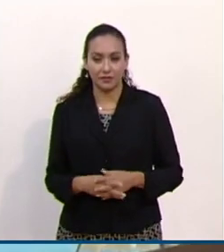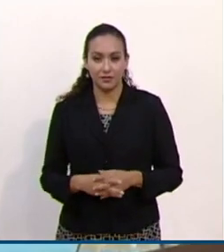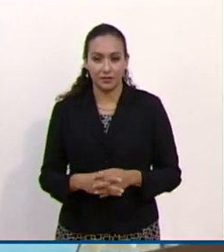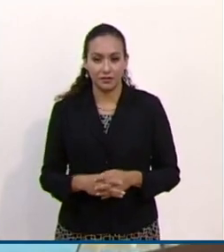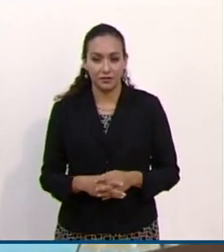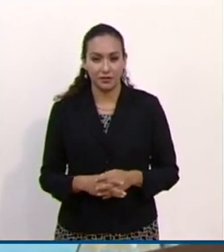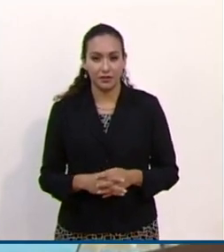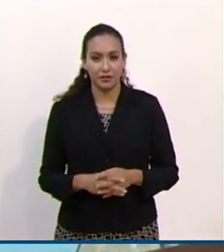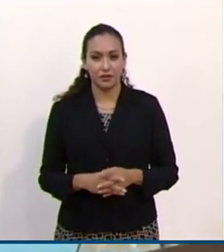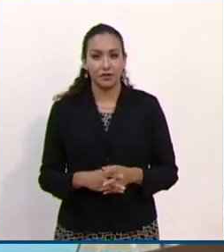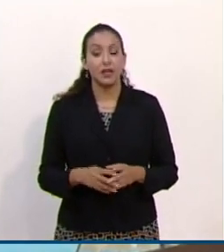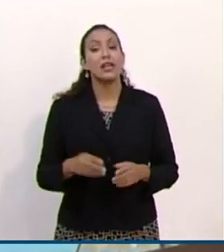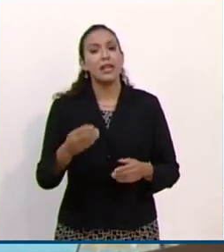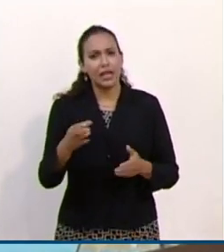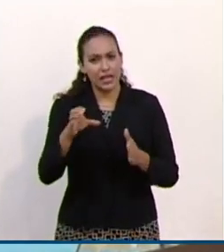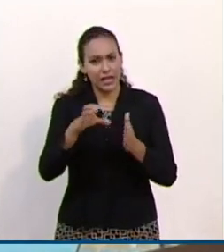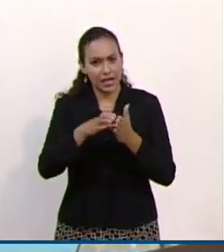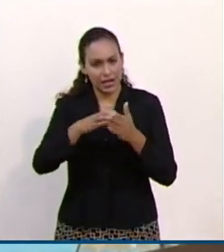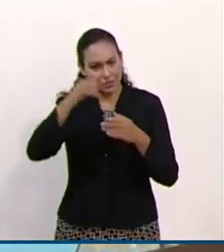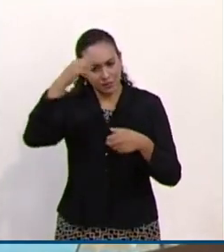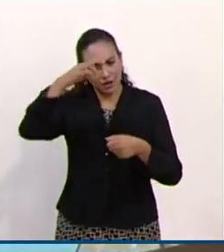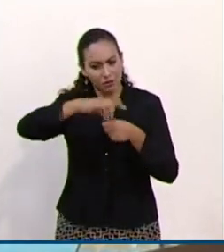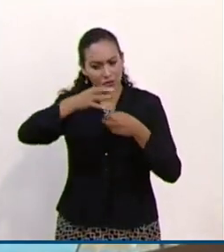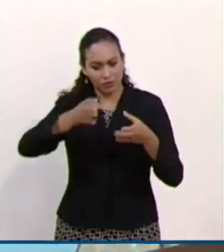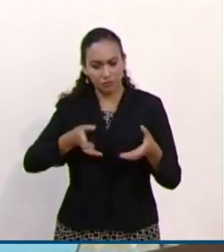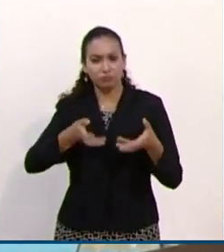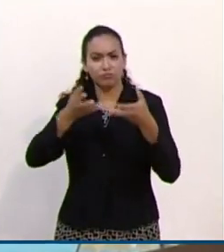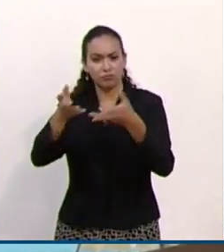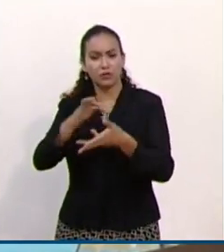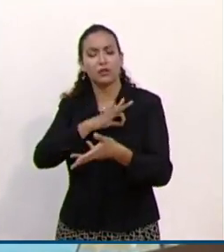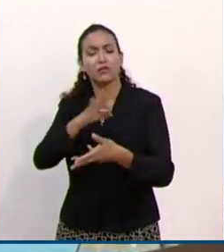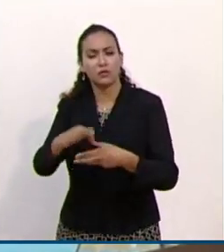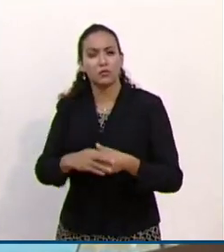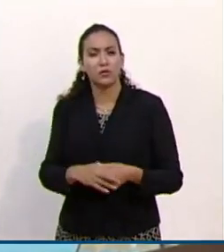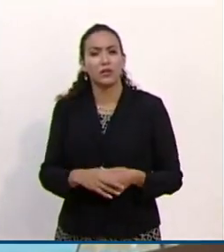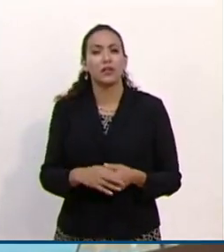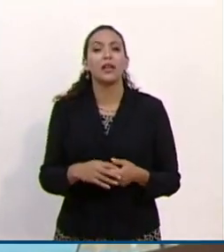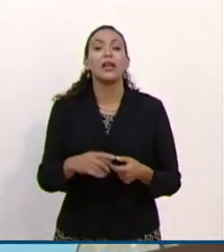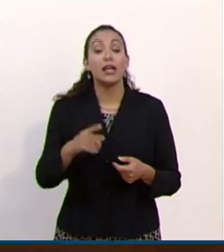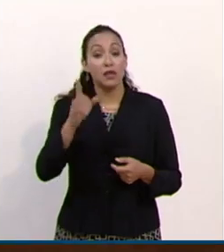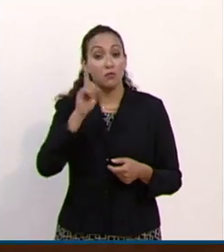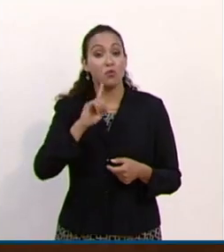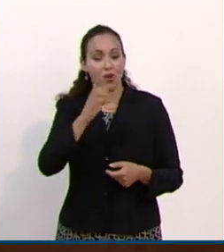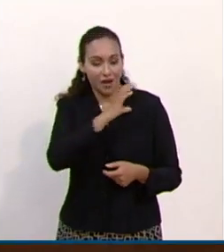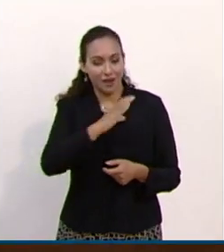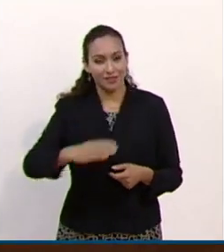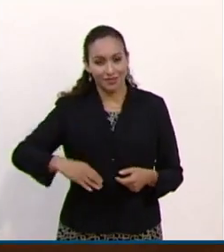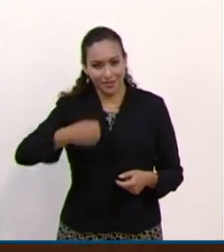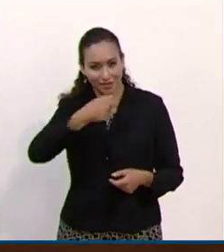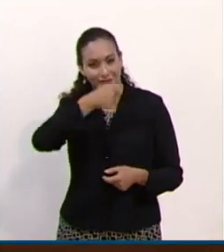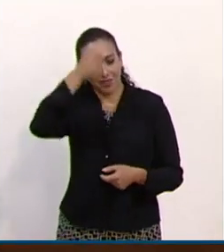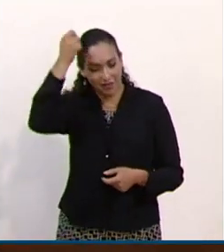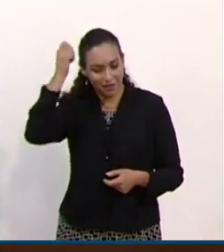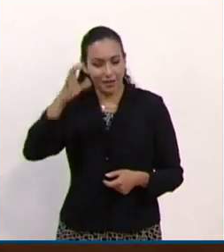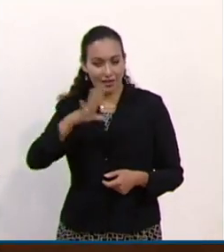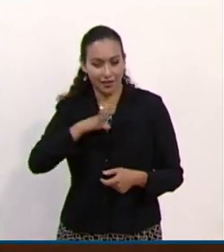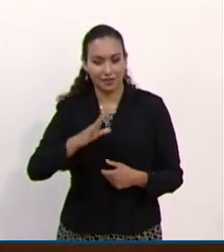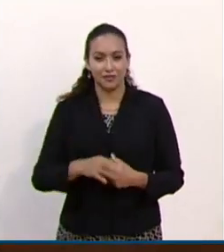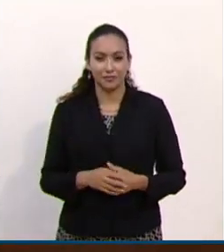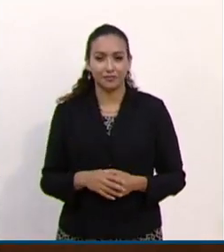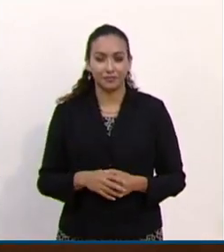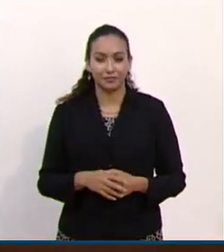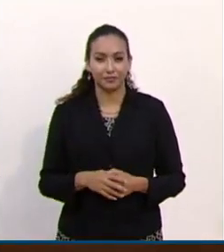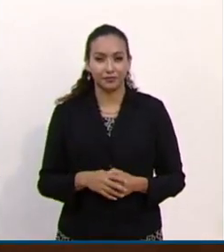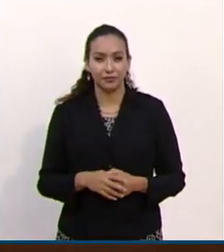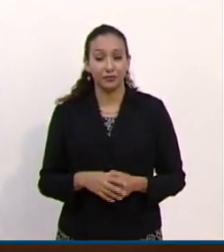recibir, digamos, curules de representación proporcional y cuentan con candidatas mujeres. En otro asunto, la Sala Superior